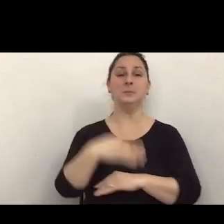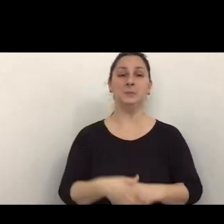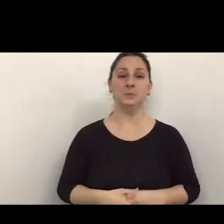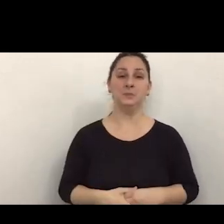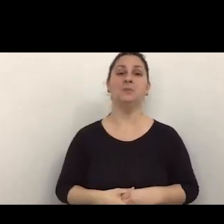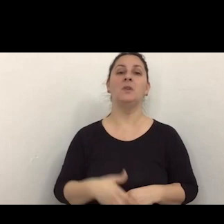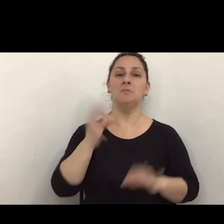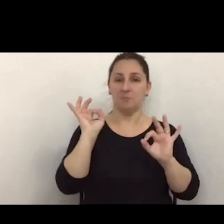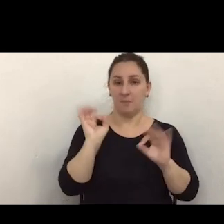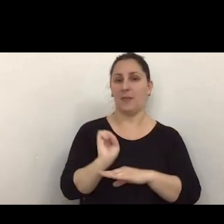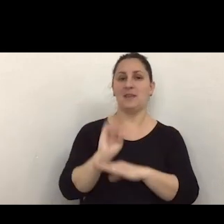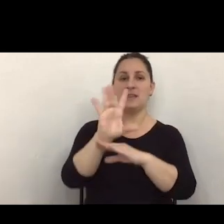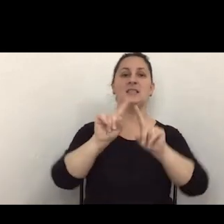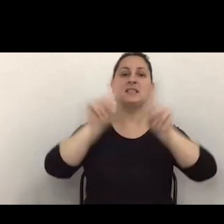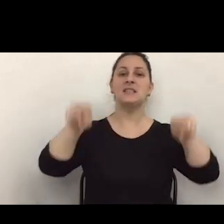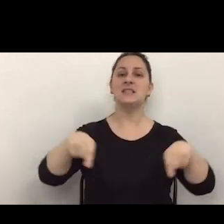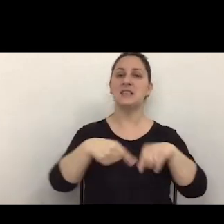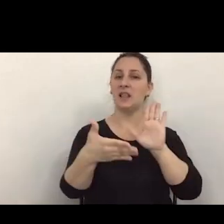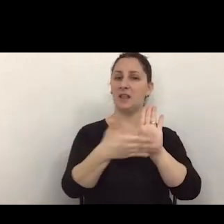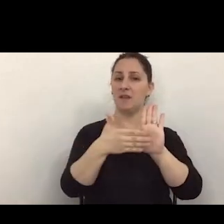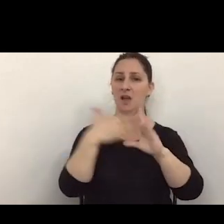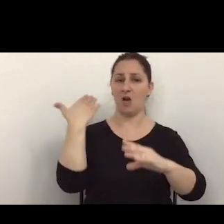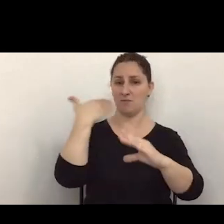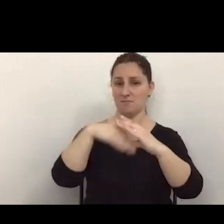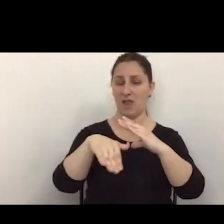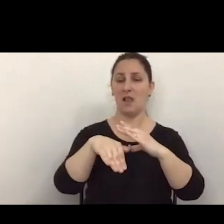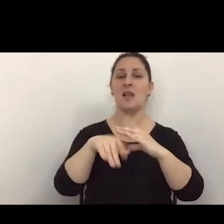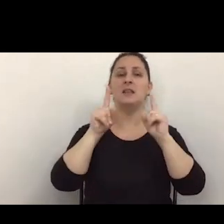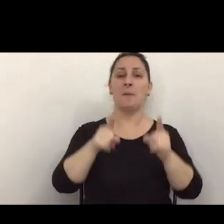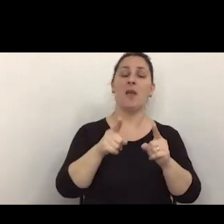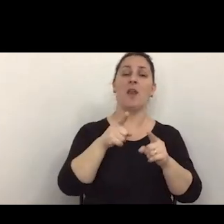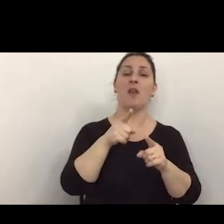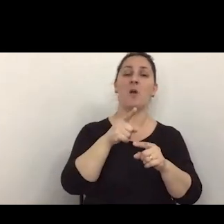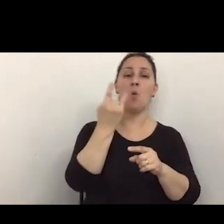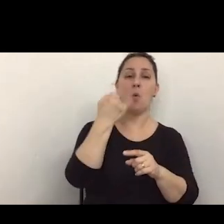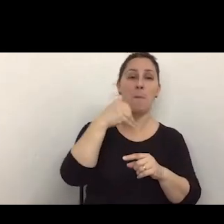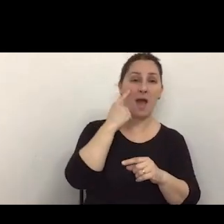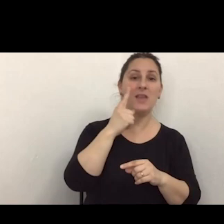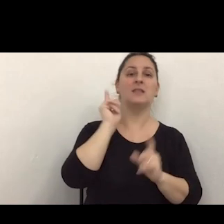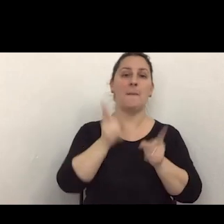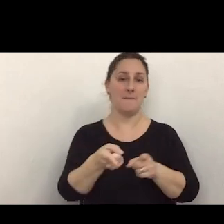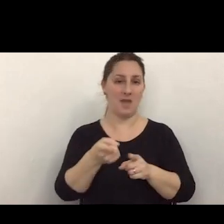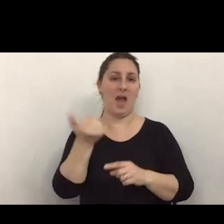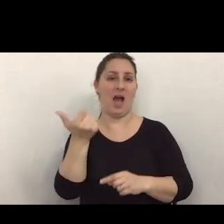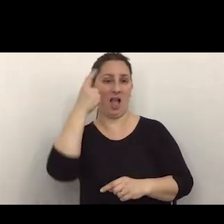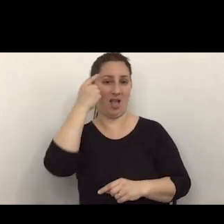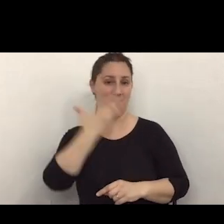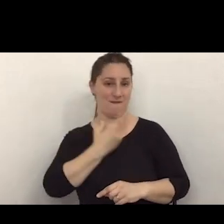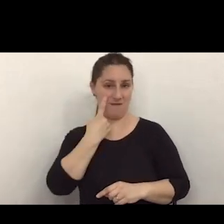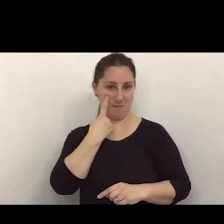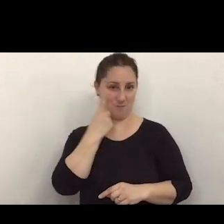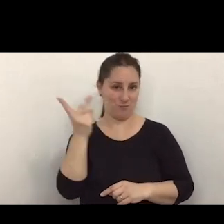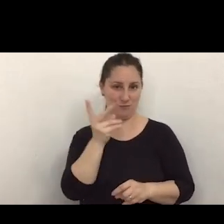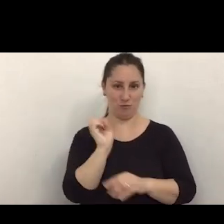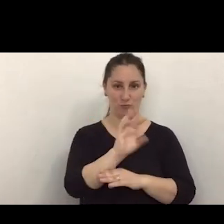después tendrán un certificado que se emitirá en conjunto tanto por UMAI como por AEFIP.